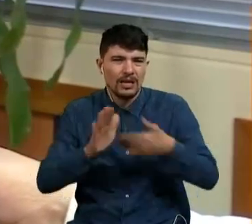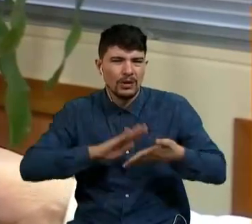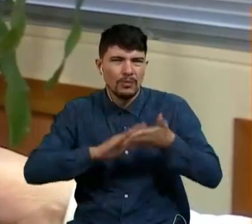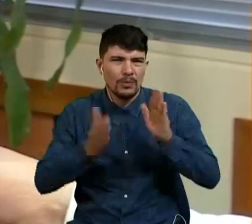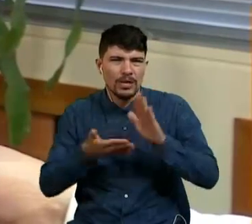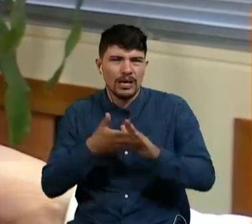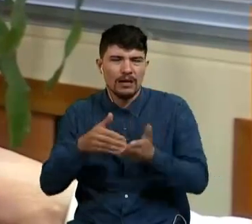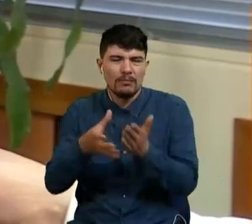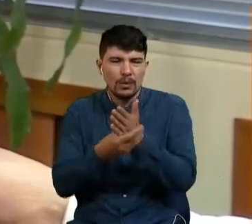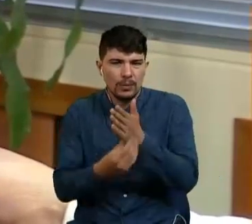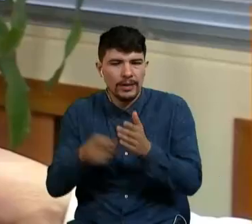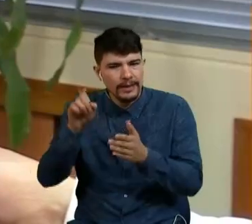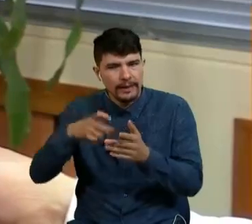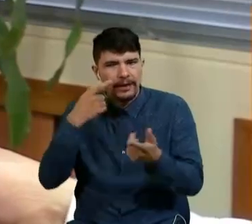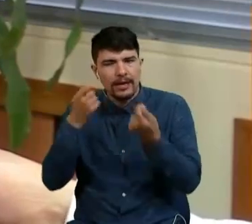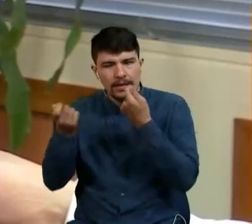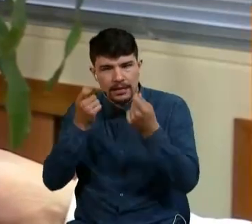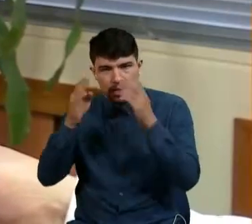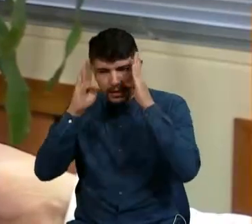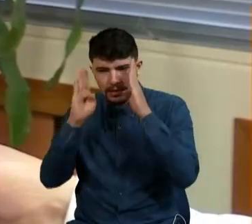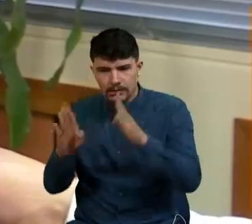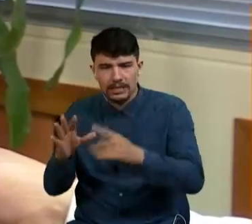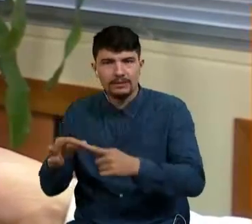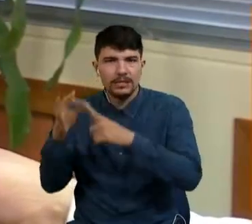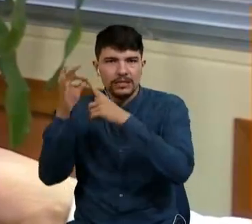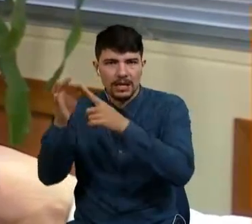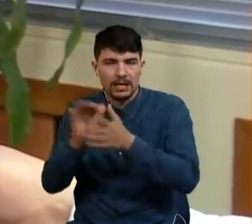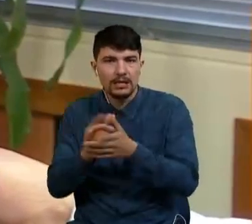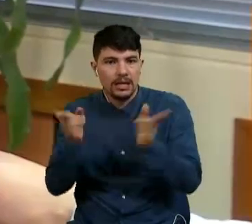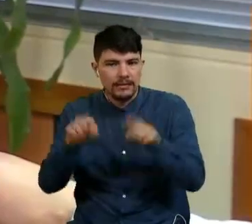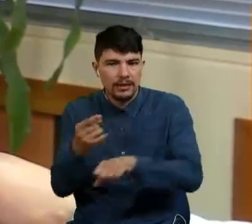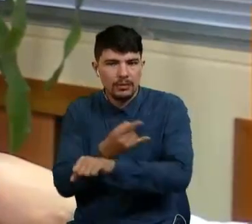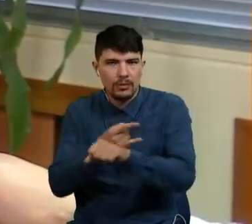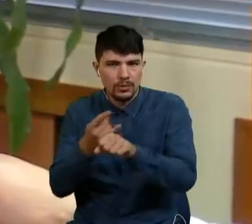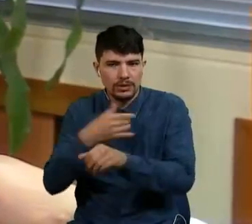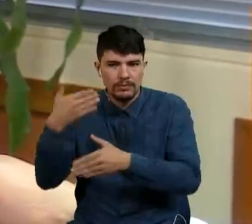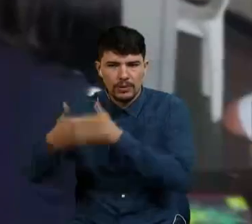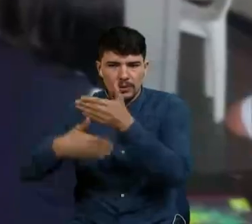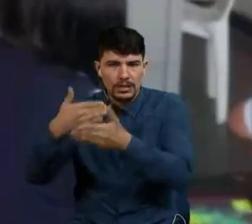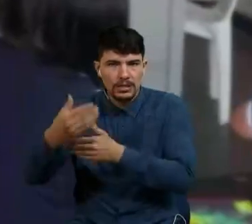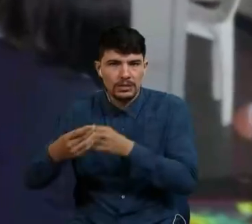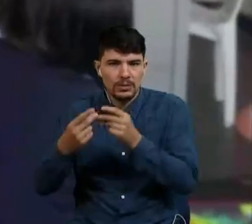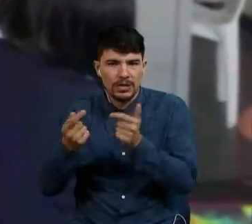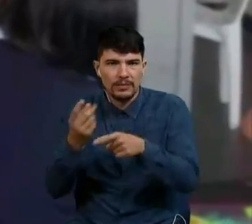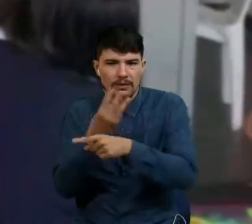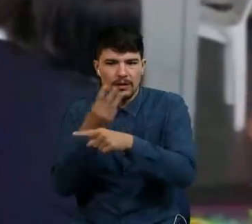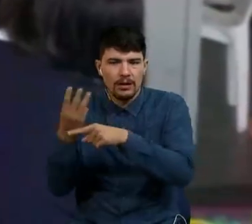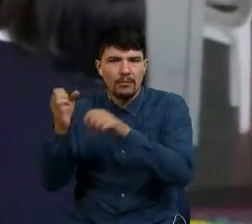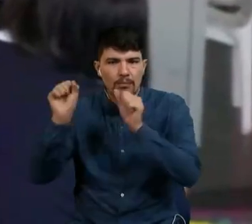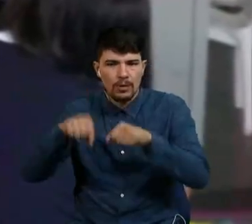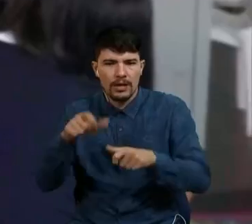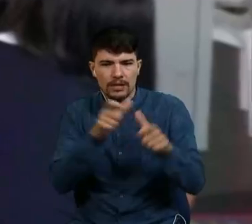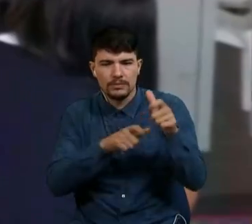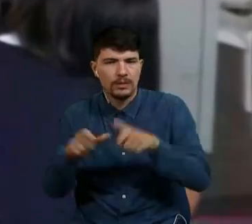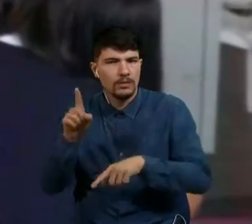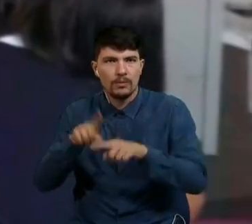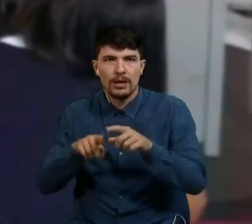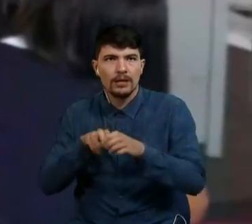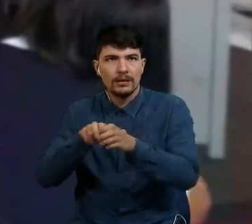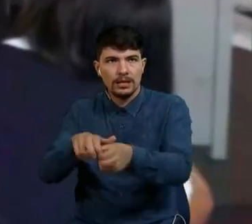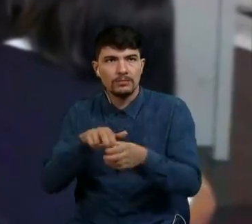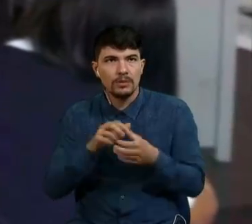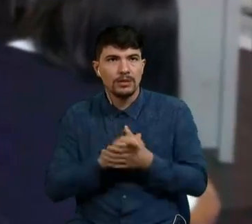deben establecerse estrategias de atención preferencial utilización de canales virtuales para las personas que no se puedan desplazar